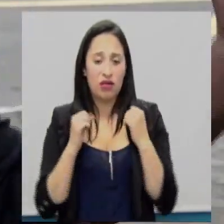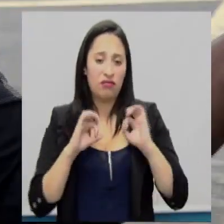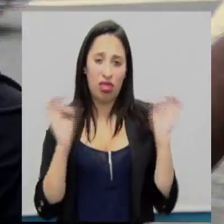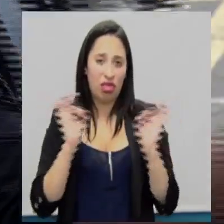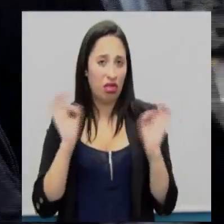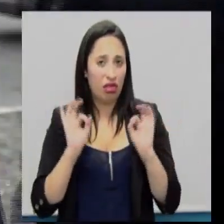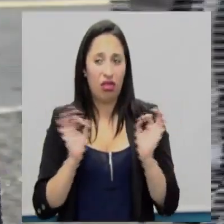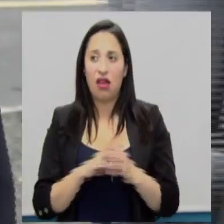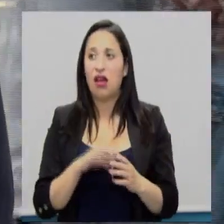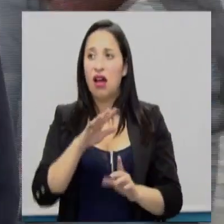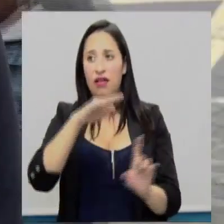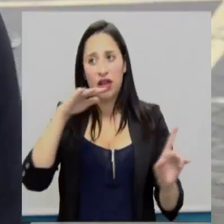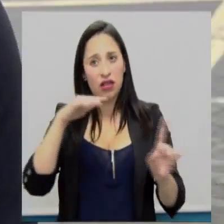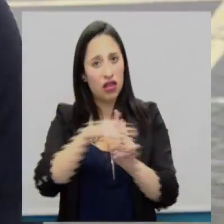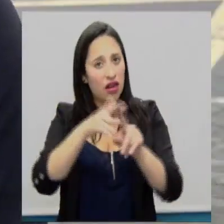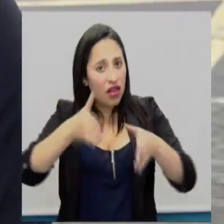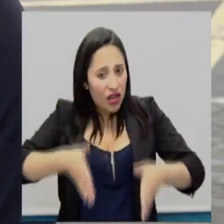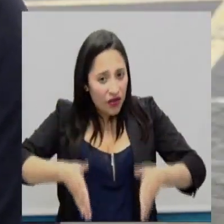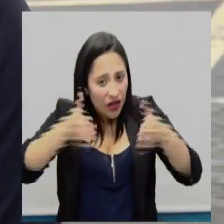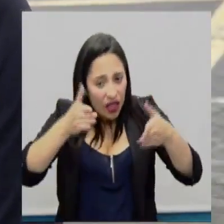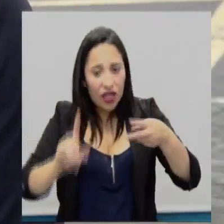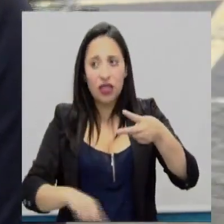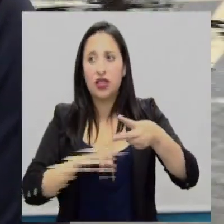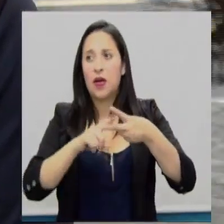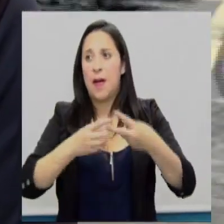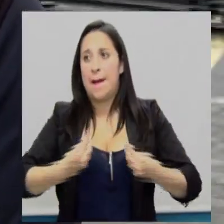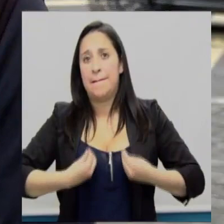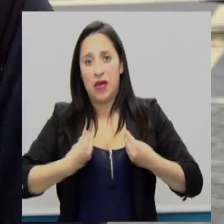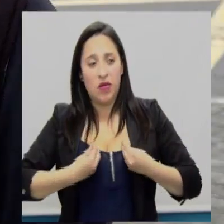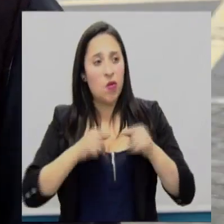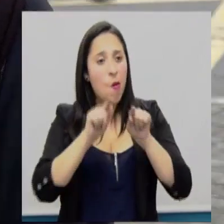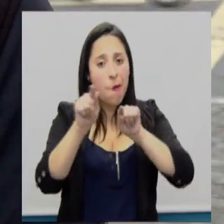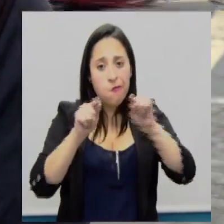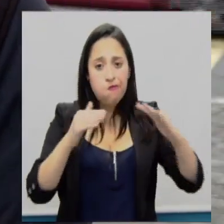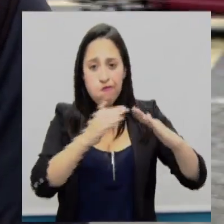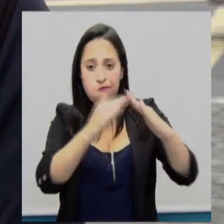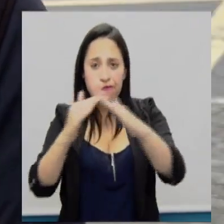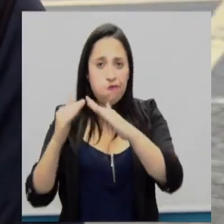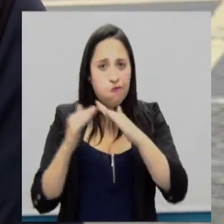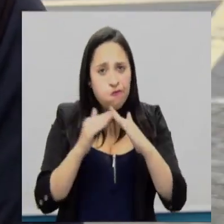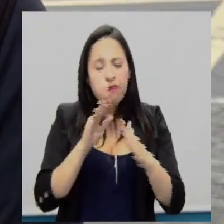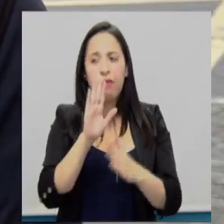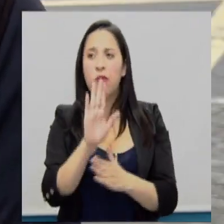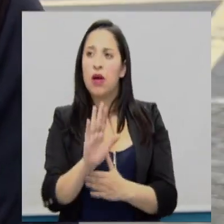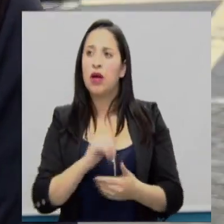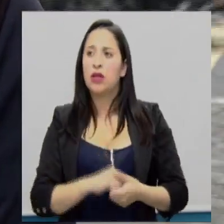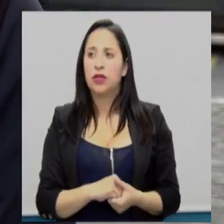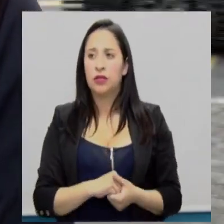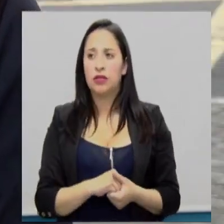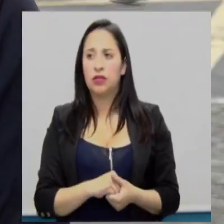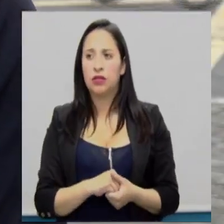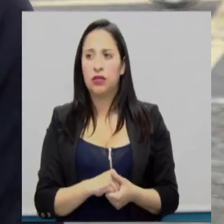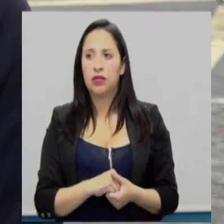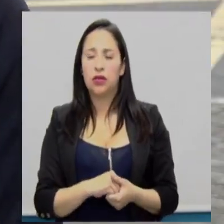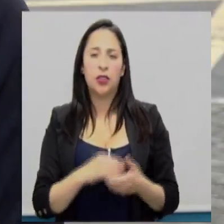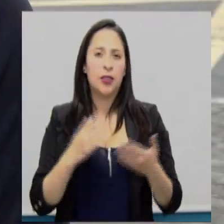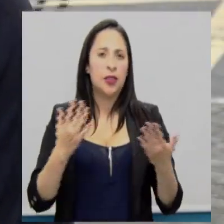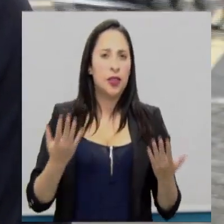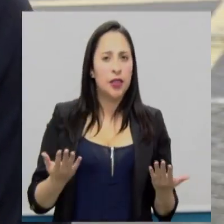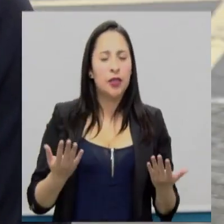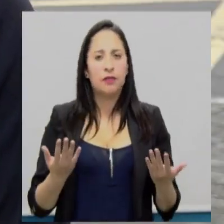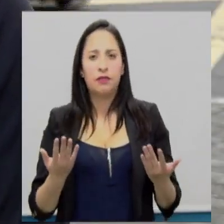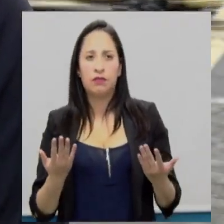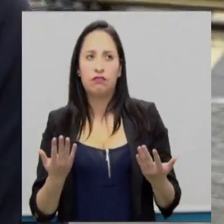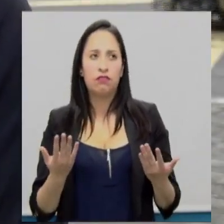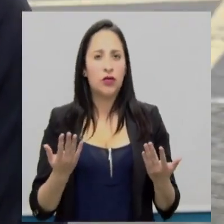más que todo los edificios aquí, las viviendas que tienen aquí muy, no se